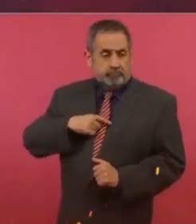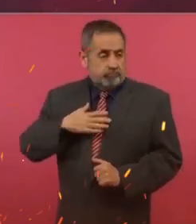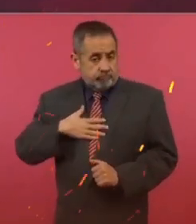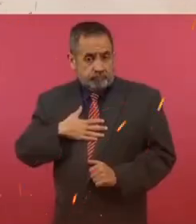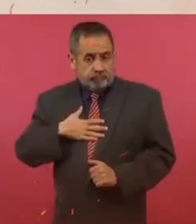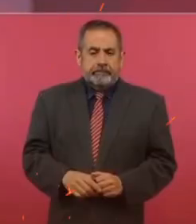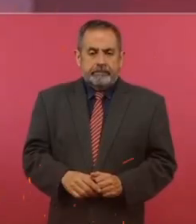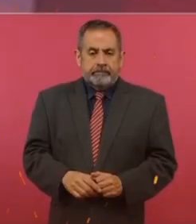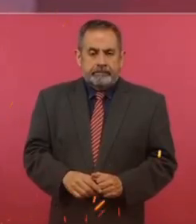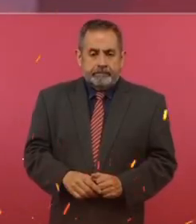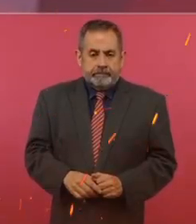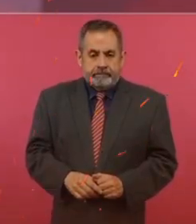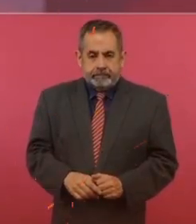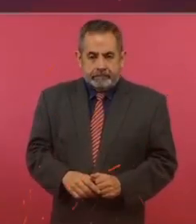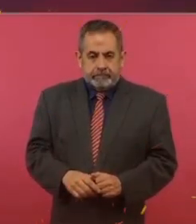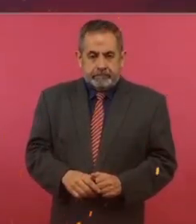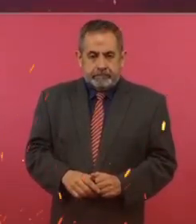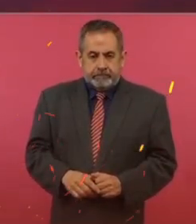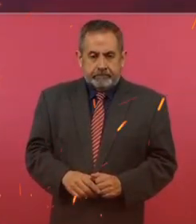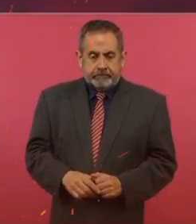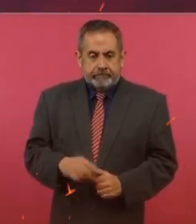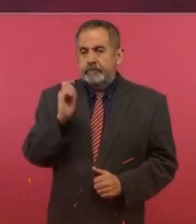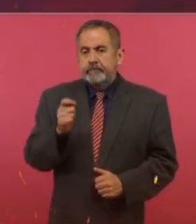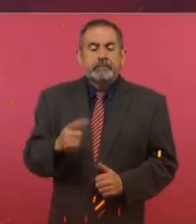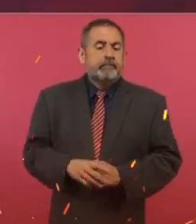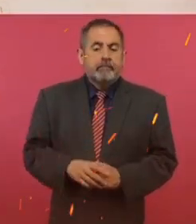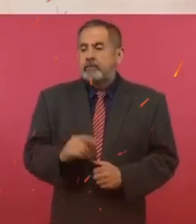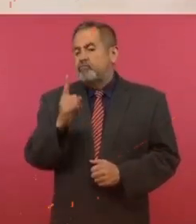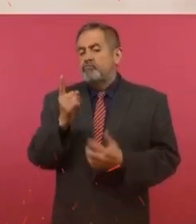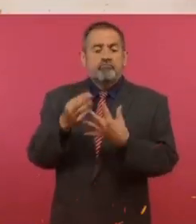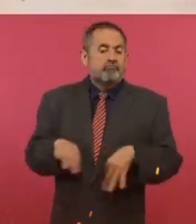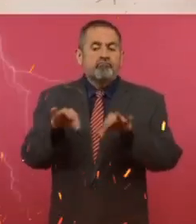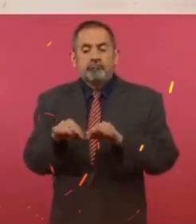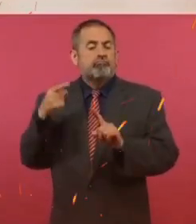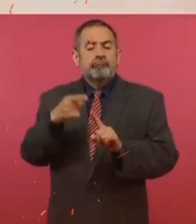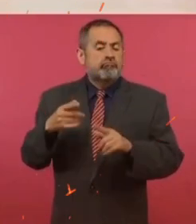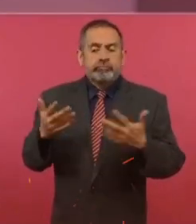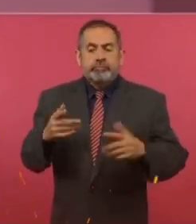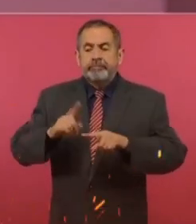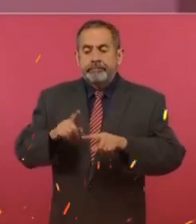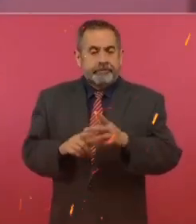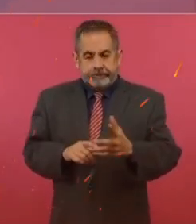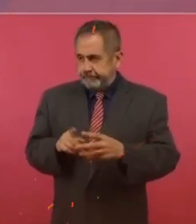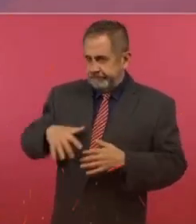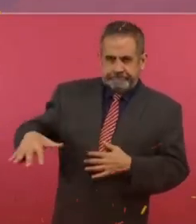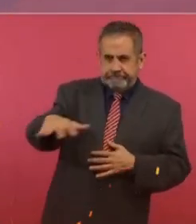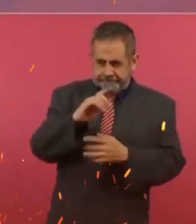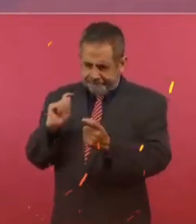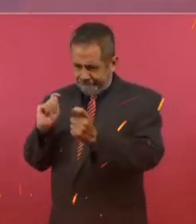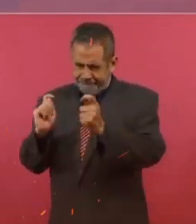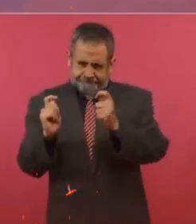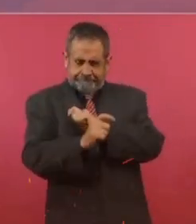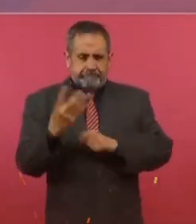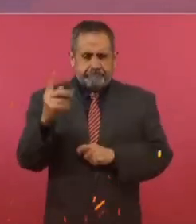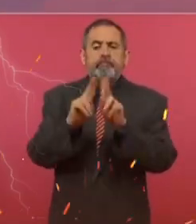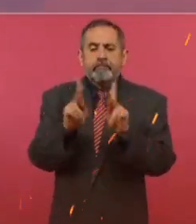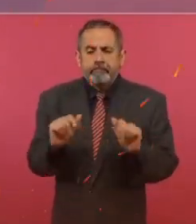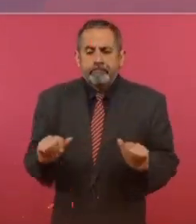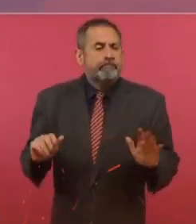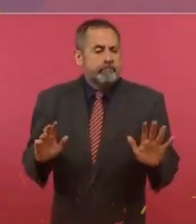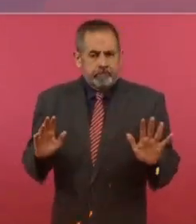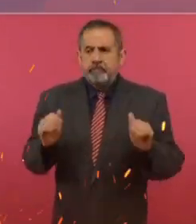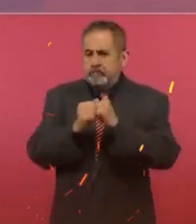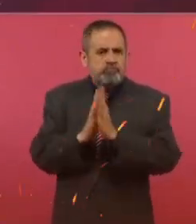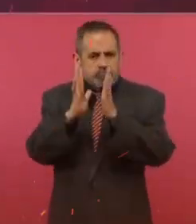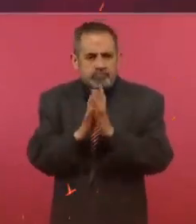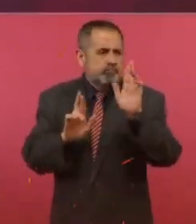de manera perversa. Que lo más importante es llevar a cabo la transformación que necesita el país de manera pacífica, por la